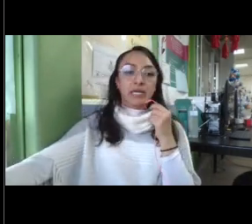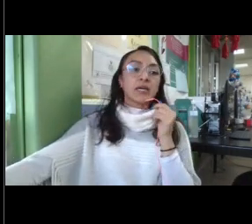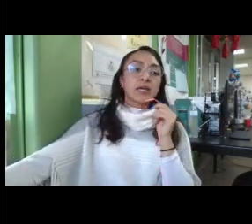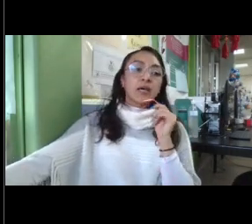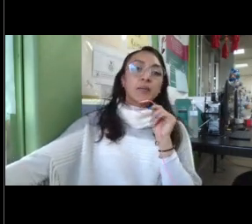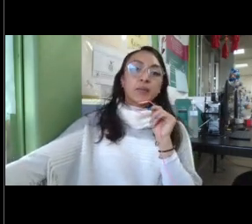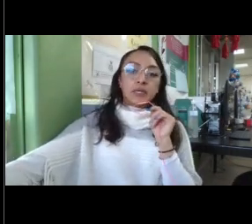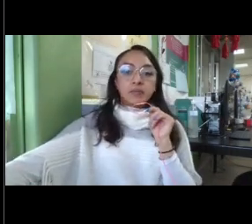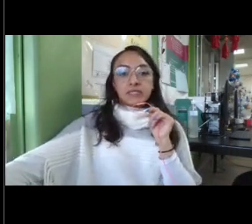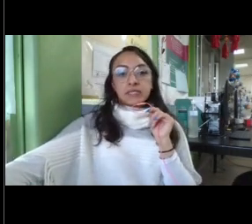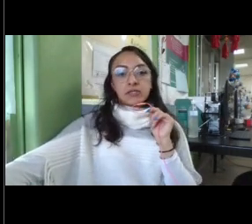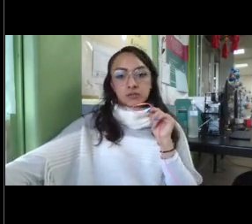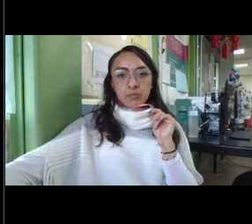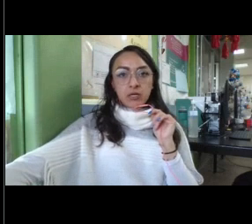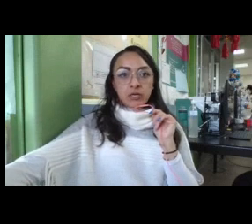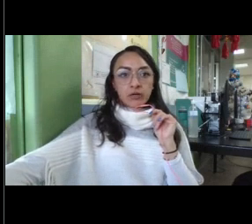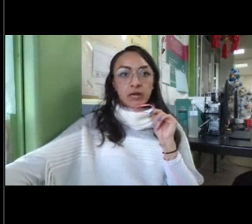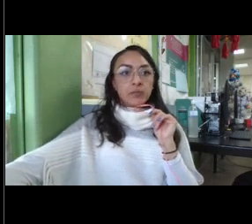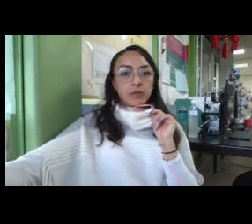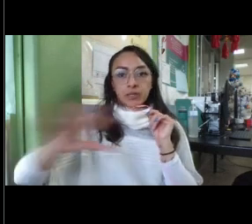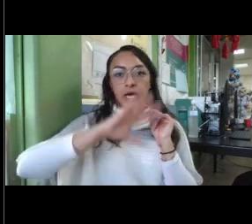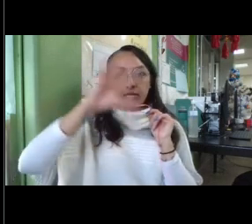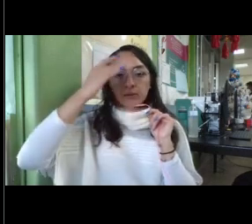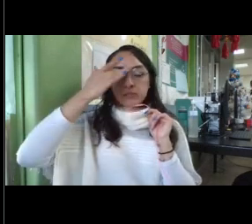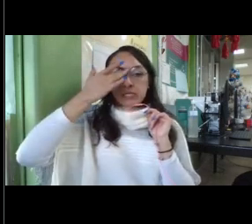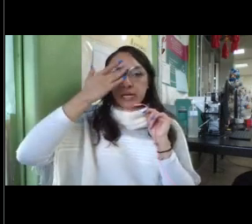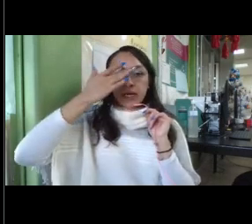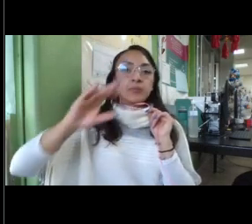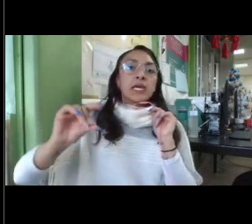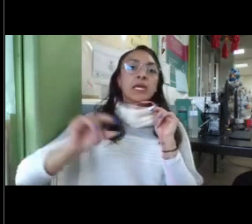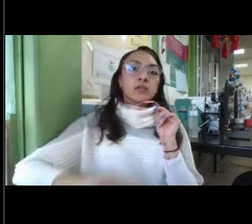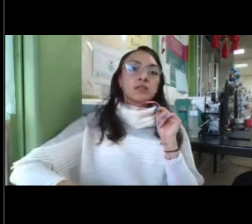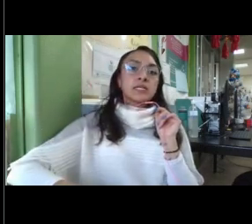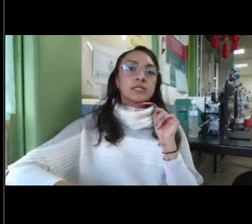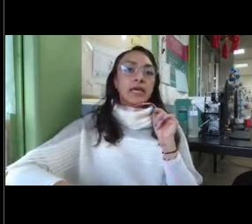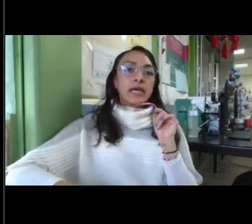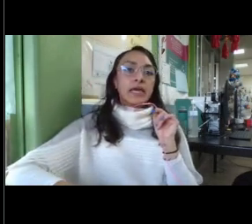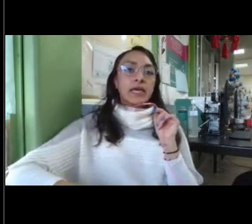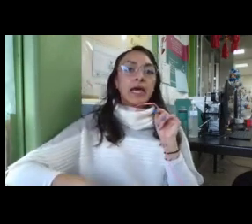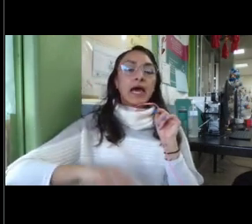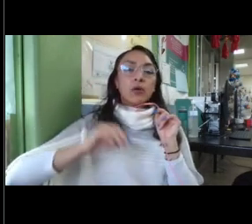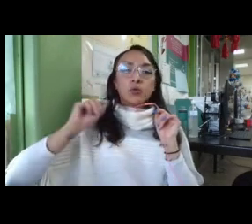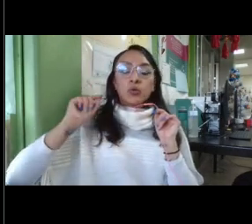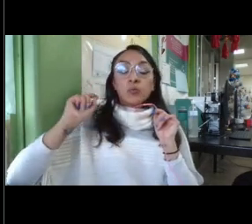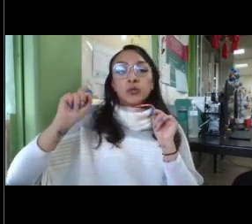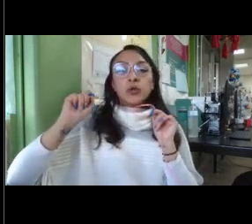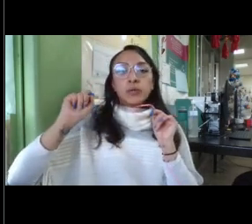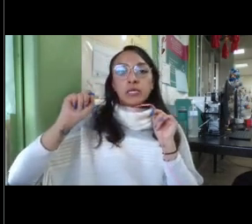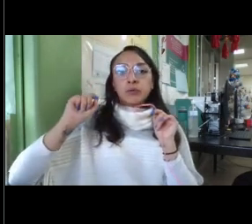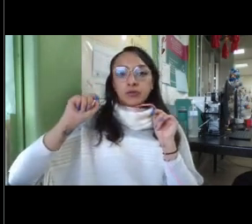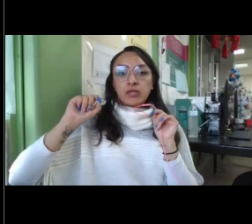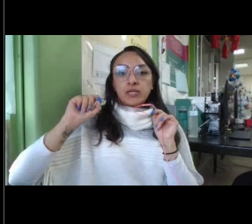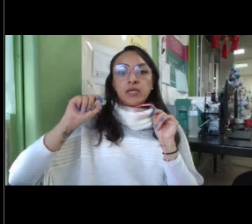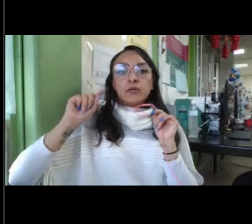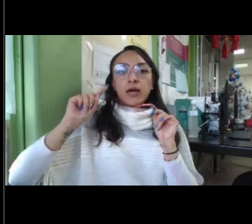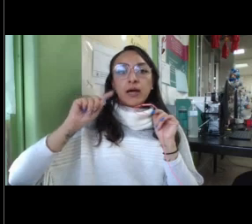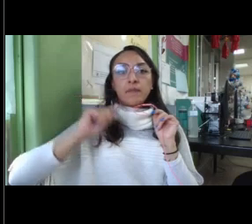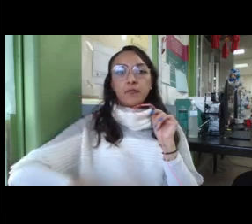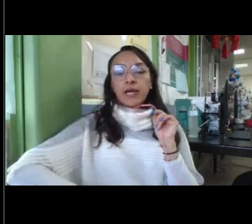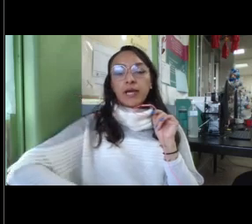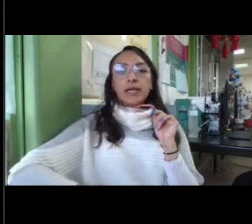video porque pues nos cambiaron el horario, pero bueno, ya vamos a estar acá. Entonces, un punto bien